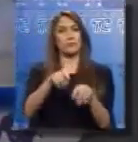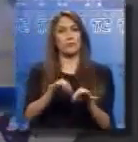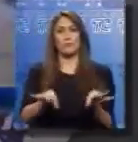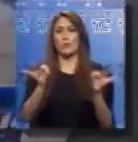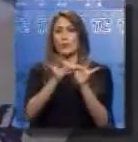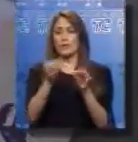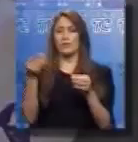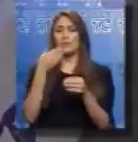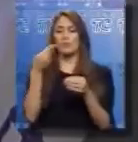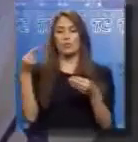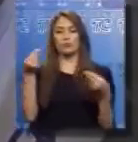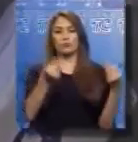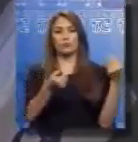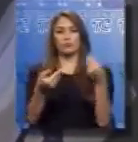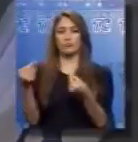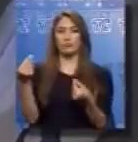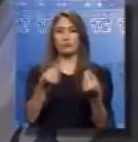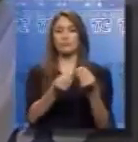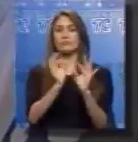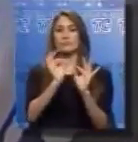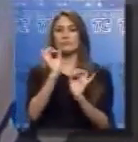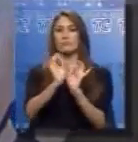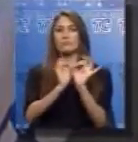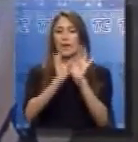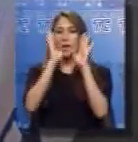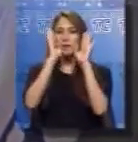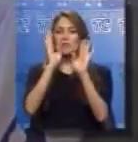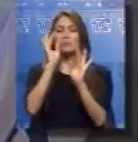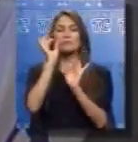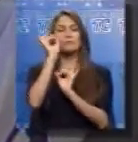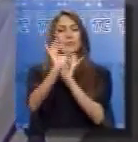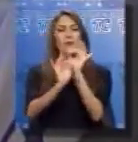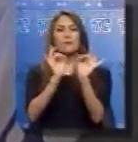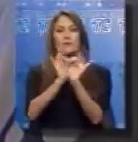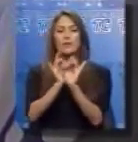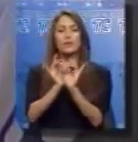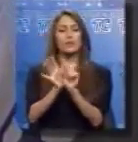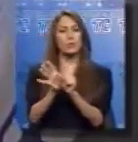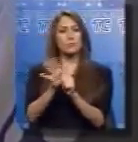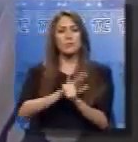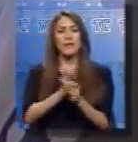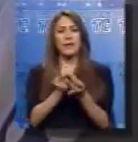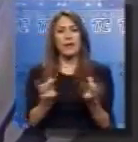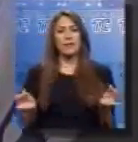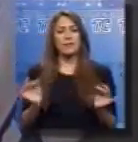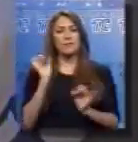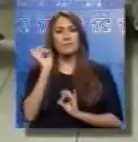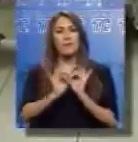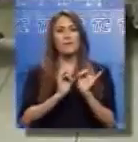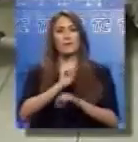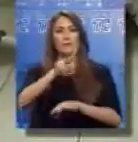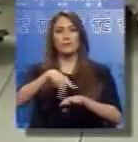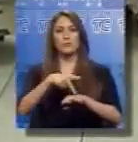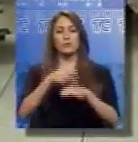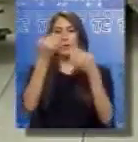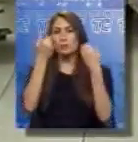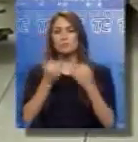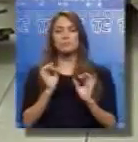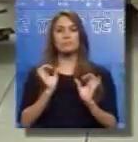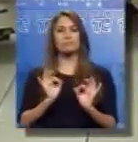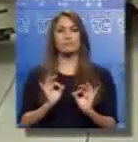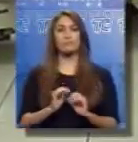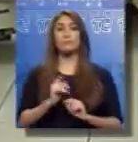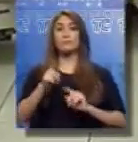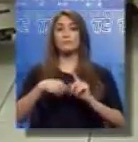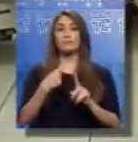tenga un financiamiento óptimo y se dé atención oportuna, eficiente, de calidad humana y profesional. Cubrir las necesidades de